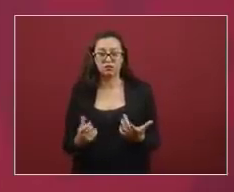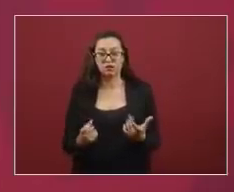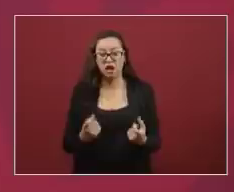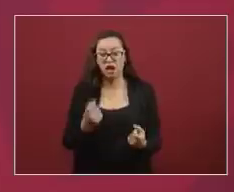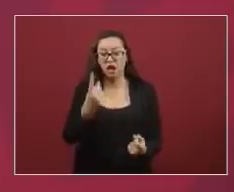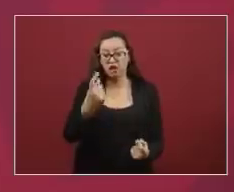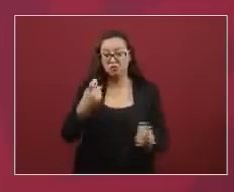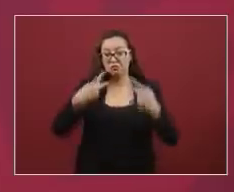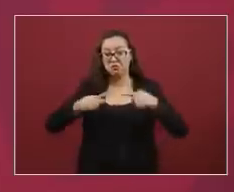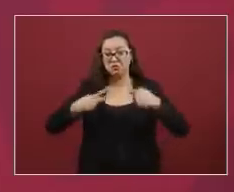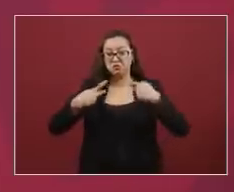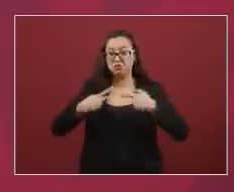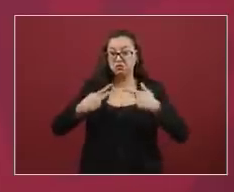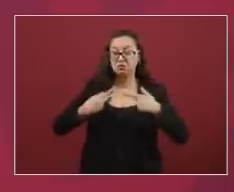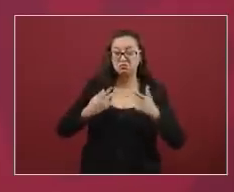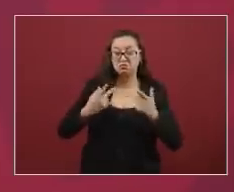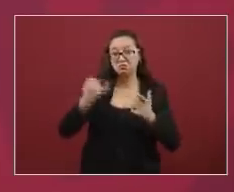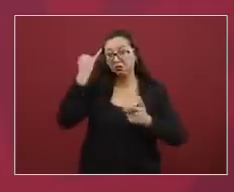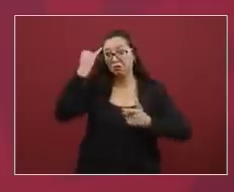imaginarios.